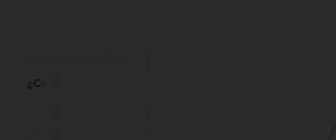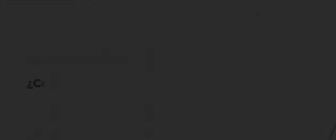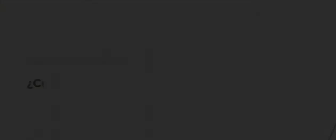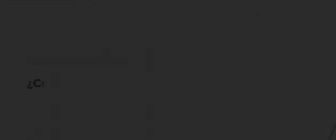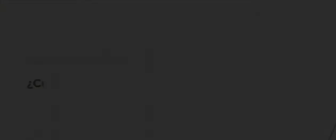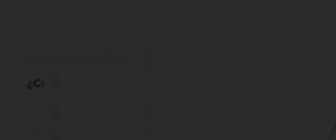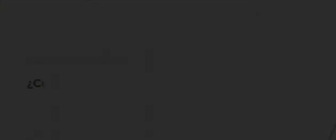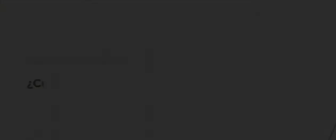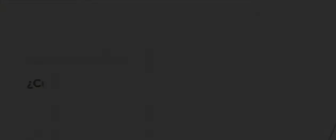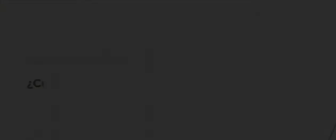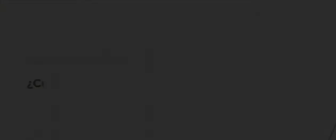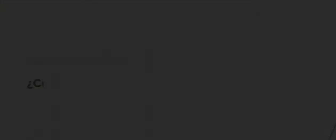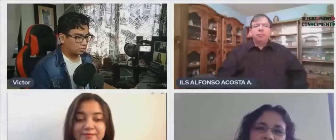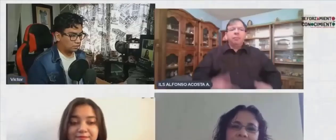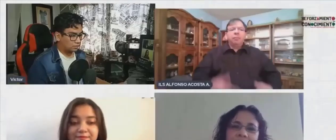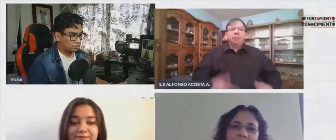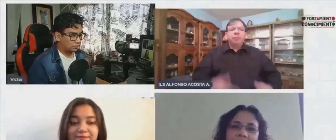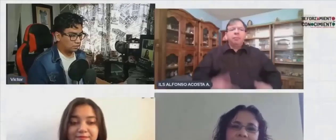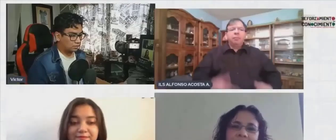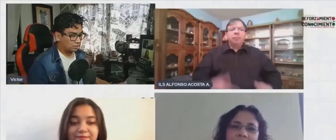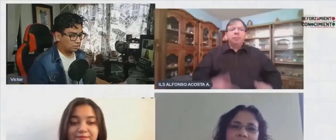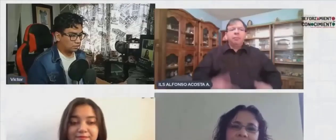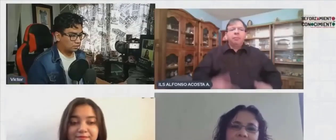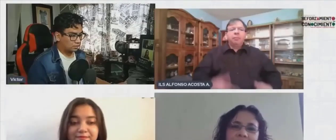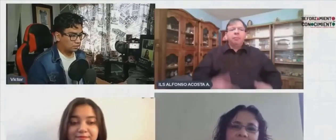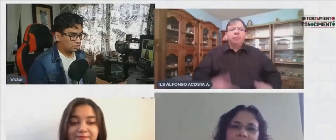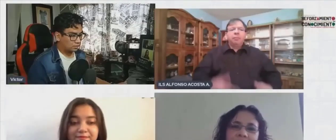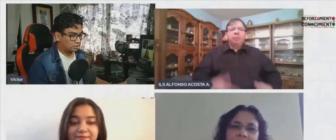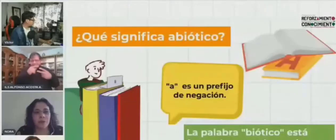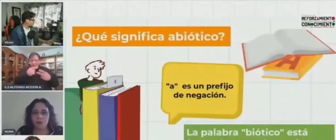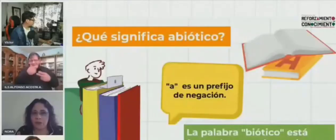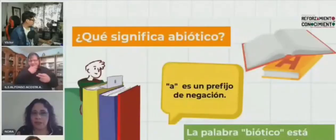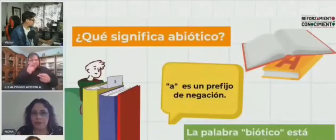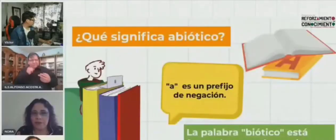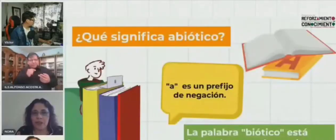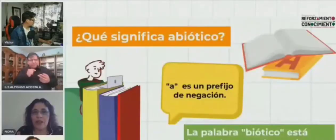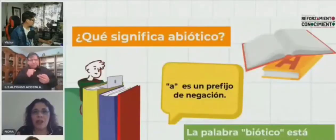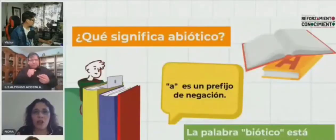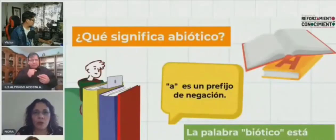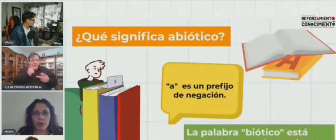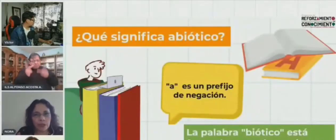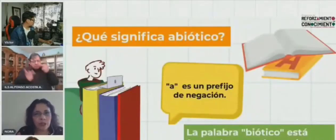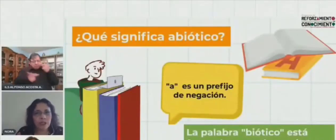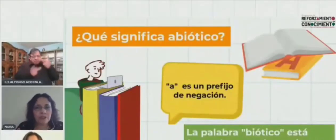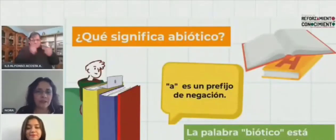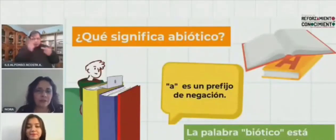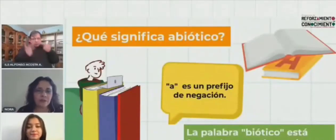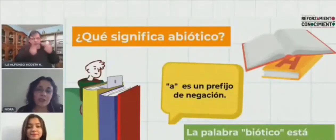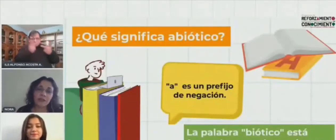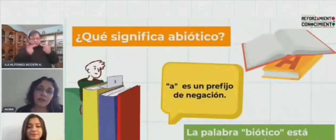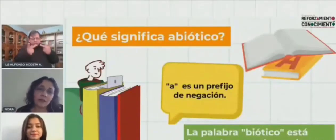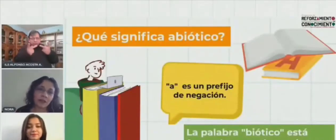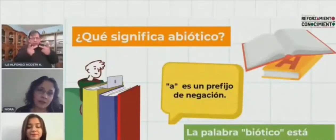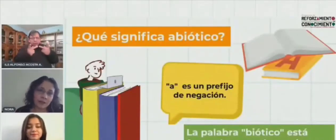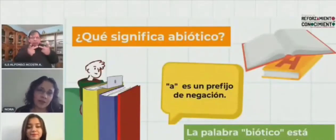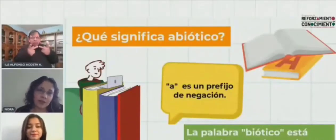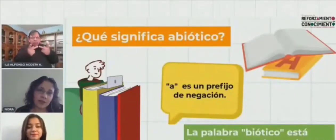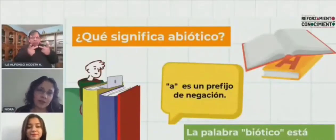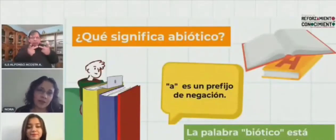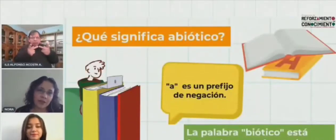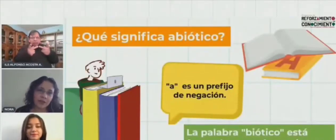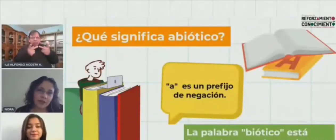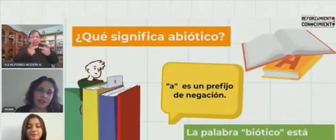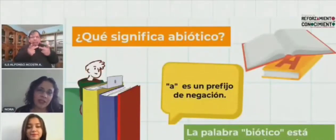Muy bien, Vic y Karina, vamos a analizar esta pregunta. Lo primero que tenemos que recordar